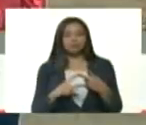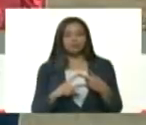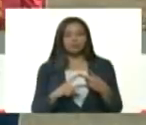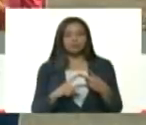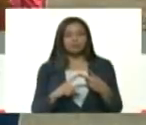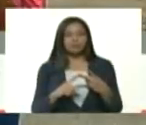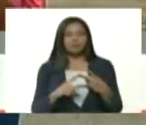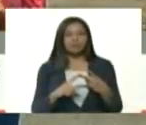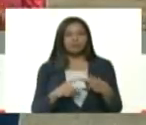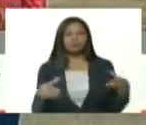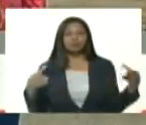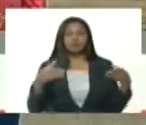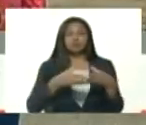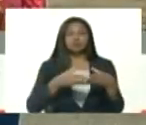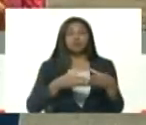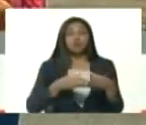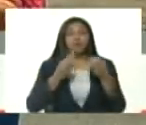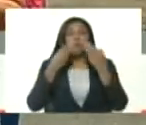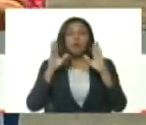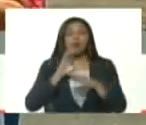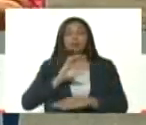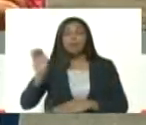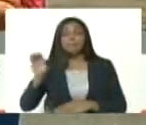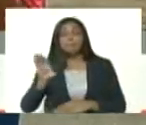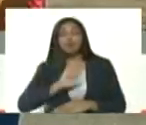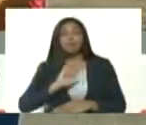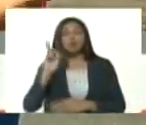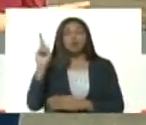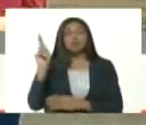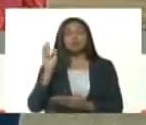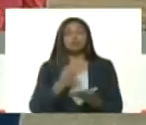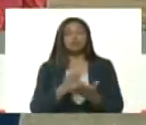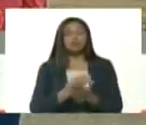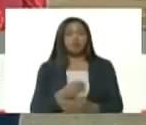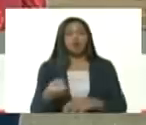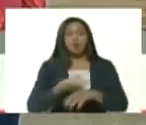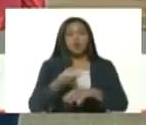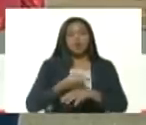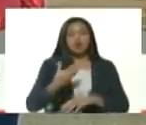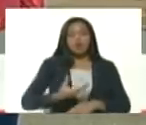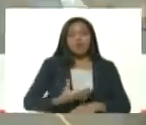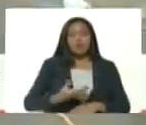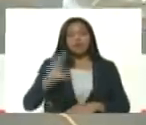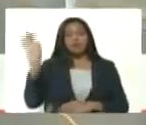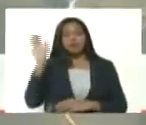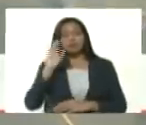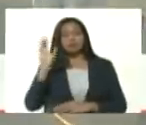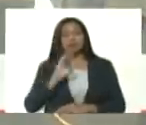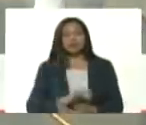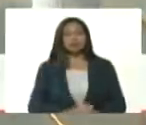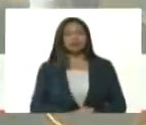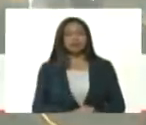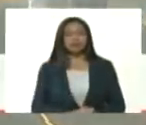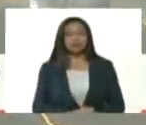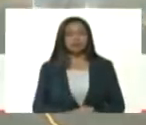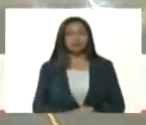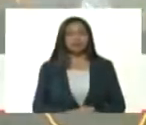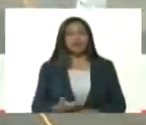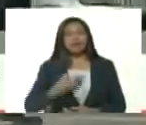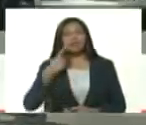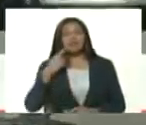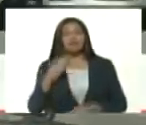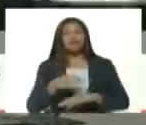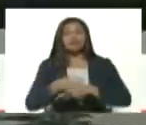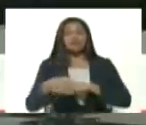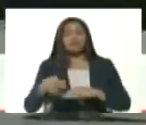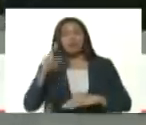Bolivariana, la Organización Popular de la Parroquia Sucre, el gobierno del Distrito Capital y la alcaldía del